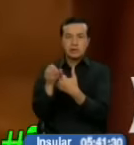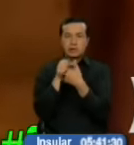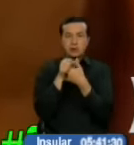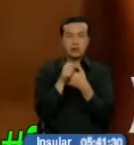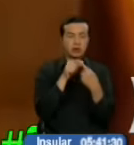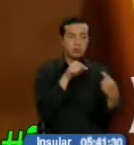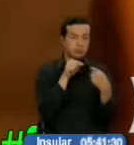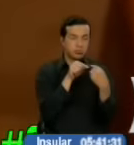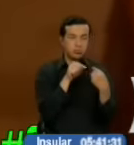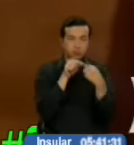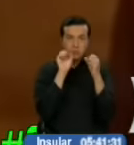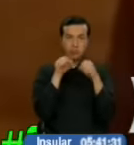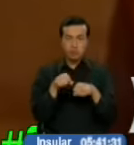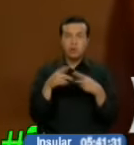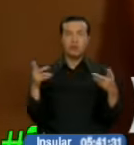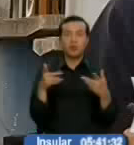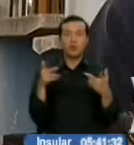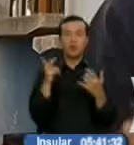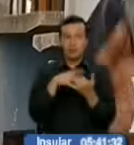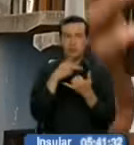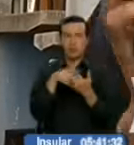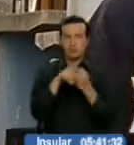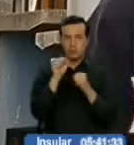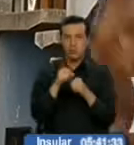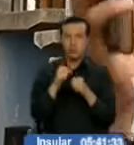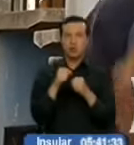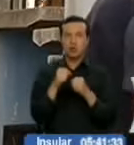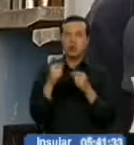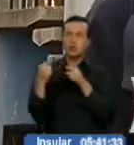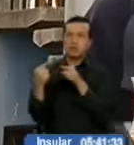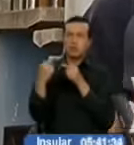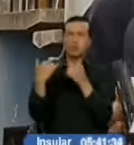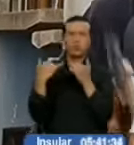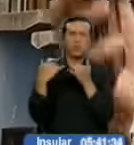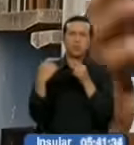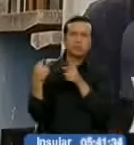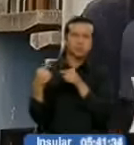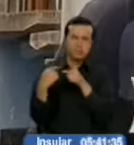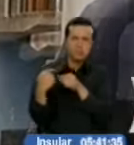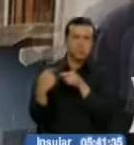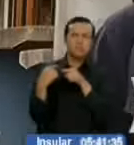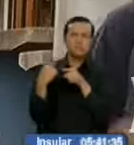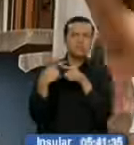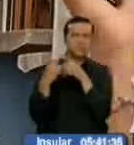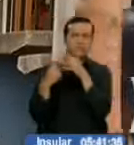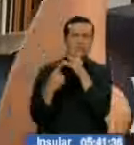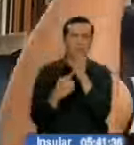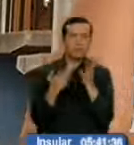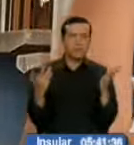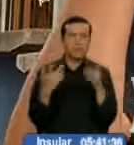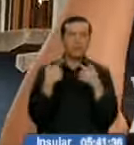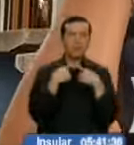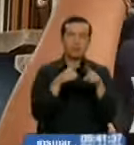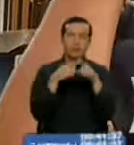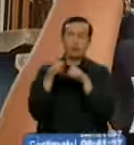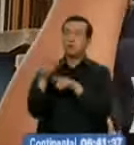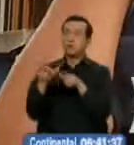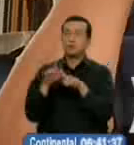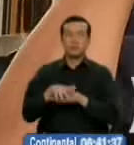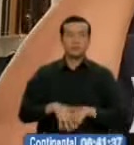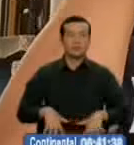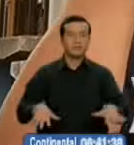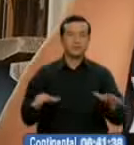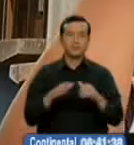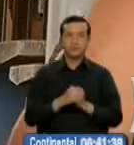lo cual se puede imitar con la aplicación. Van a los gimnasios a pelear y así a conquistar los gimnasios. Diferentes lugares, o sea, como